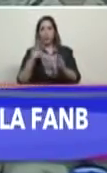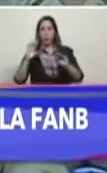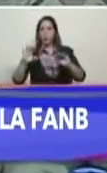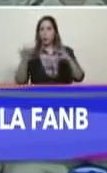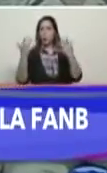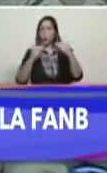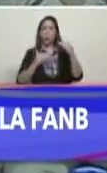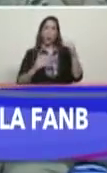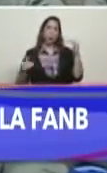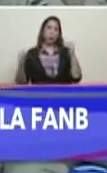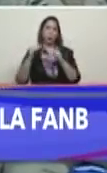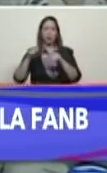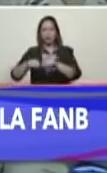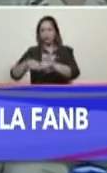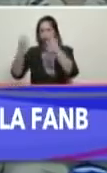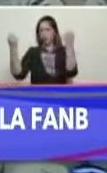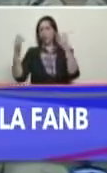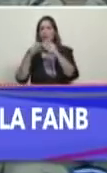las amenazas